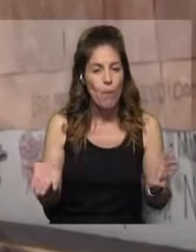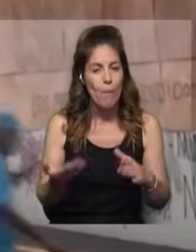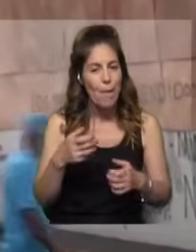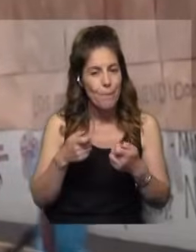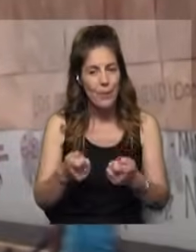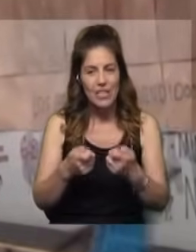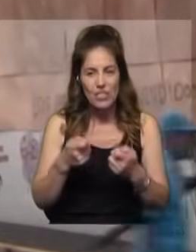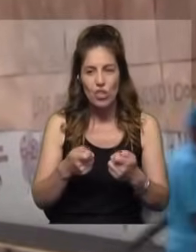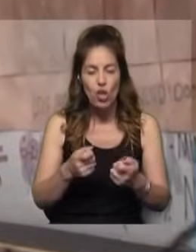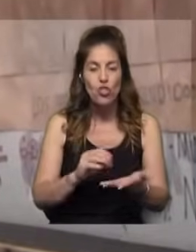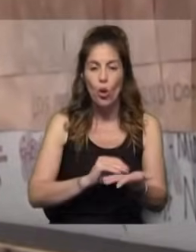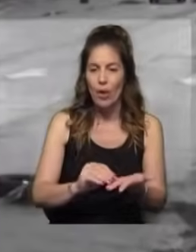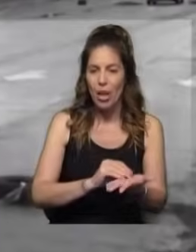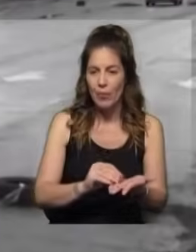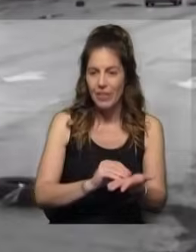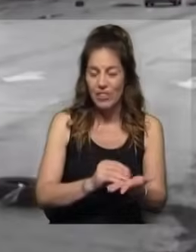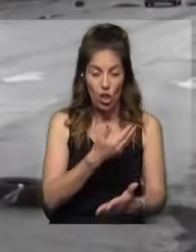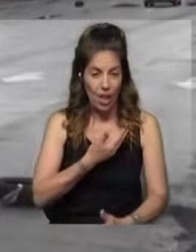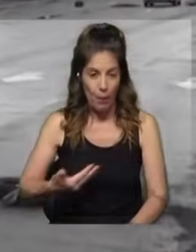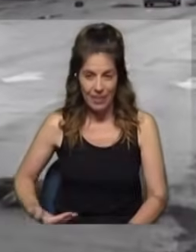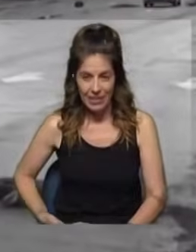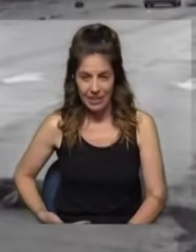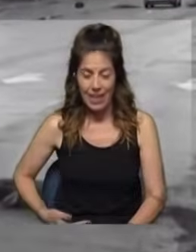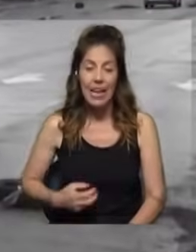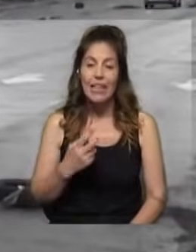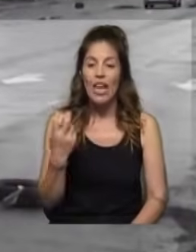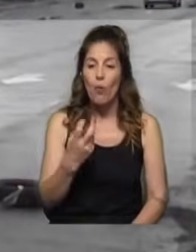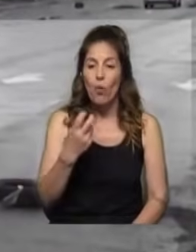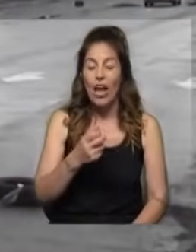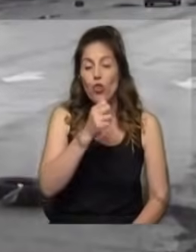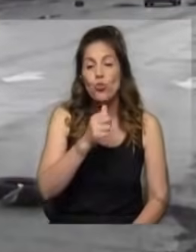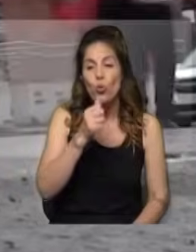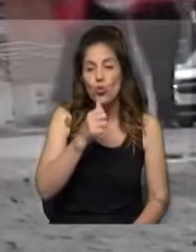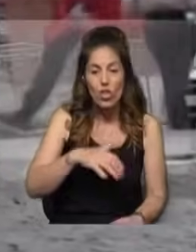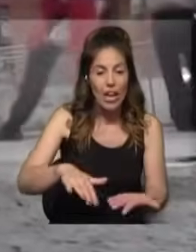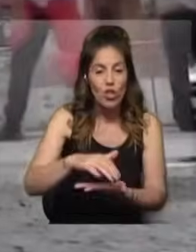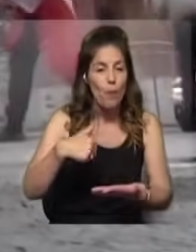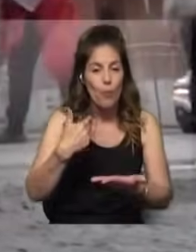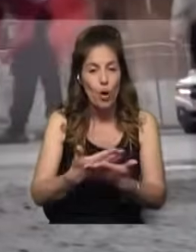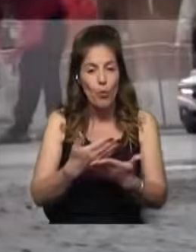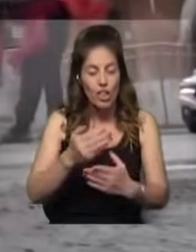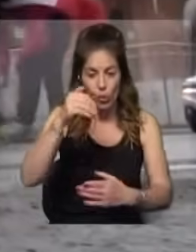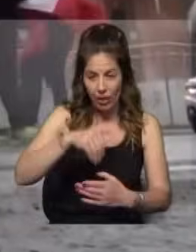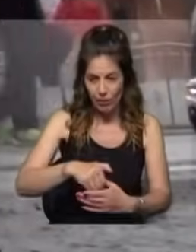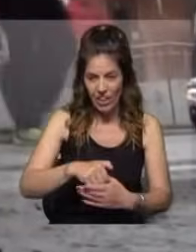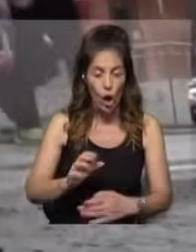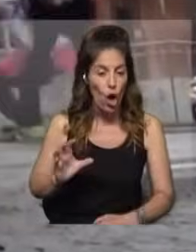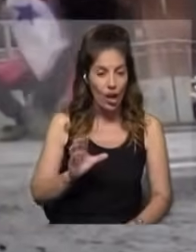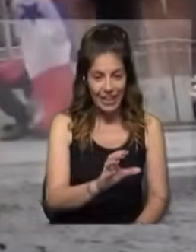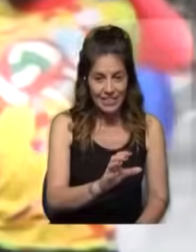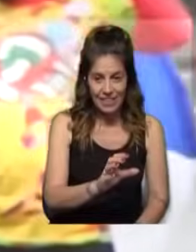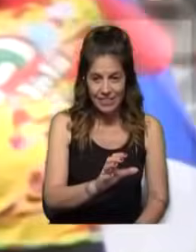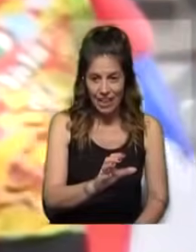presión sobre la administración de laurentino cortizo que ha intentado destrabar la situación proponiendo un referéndum rechazado por el